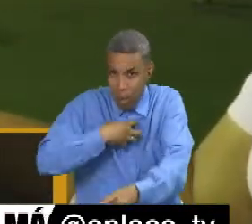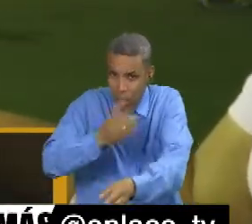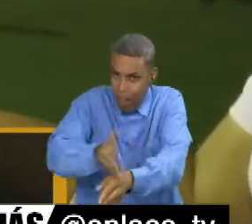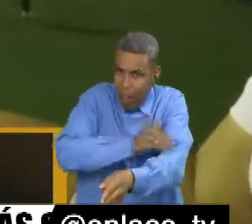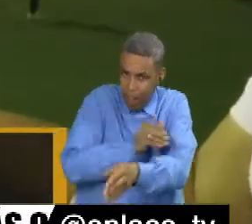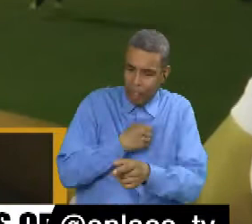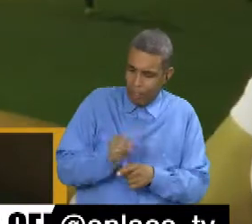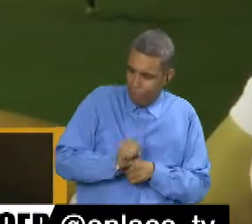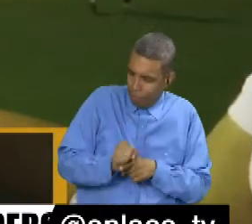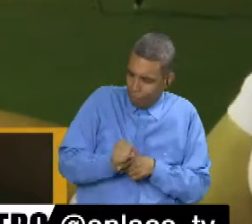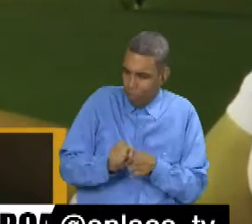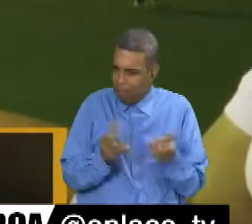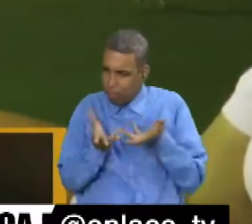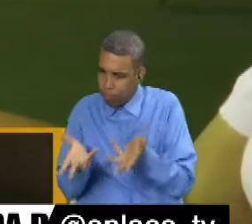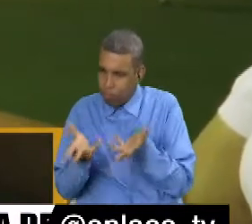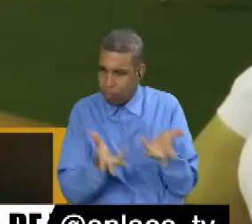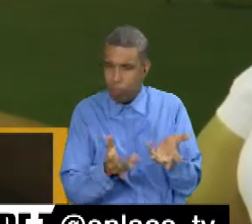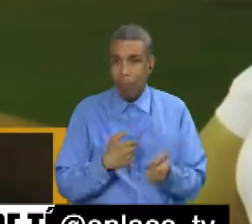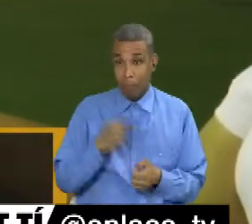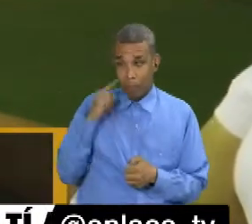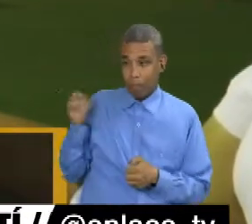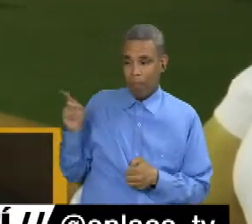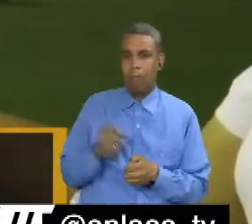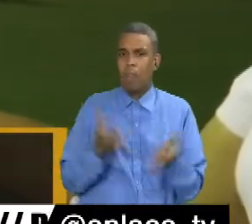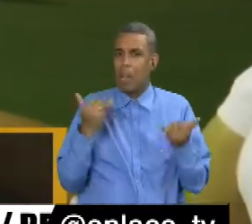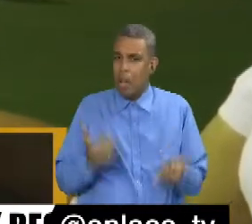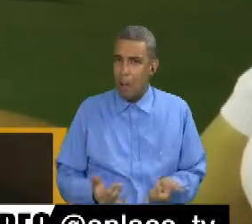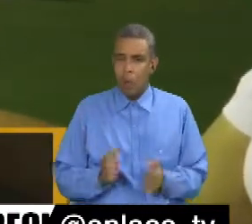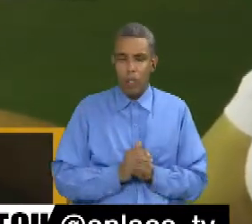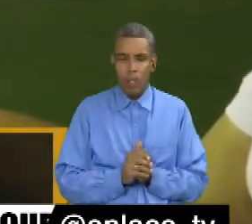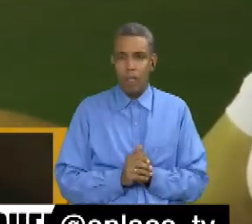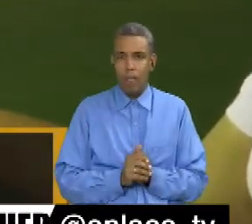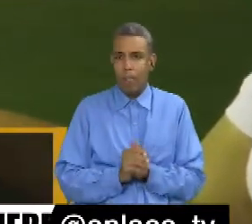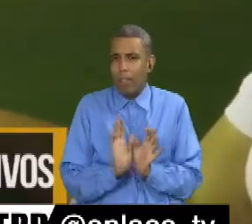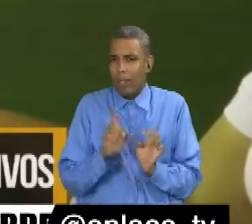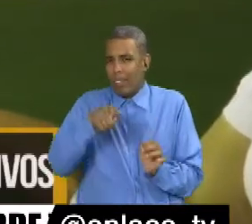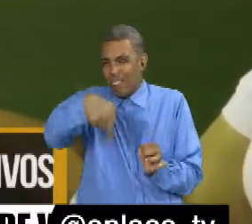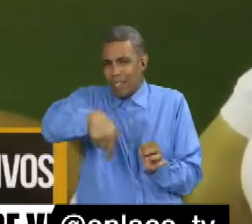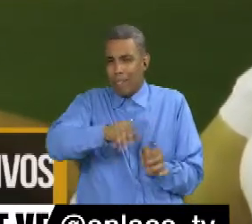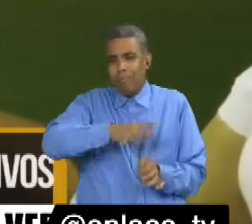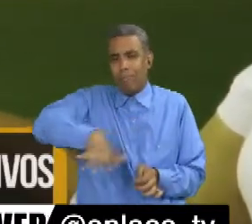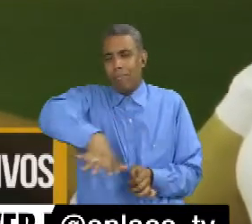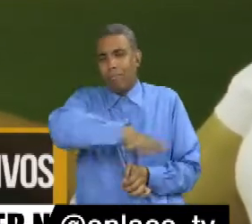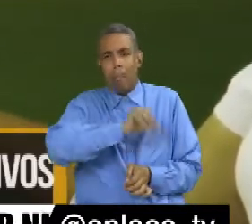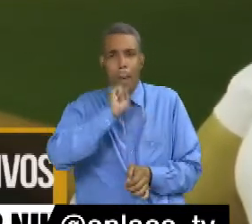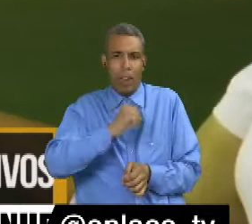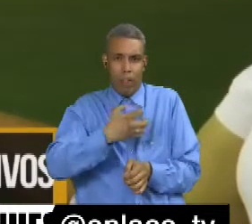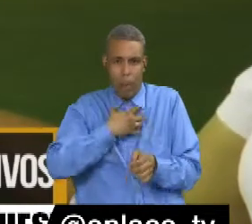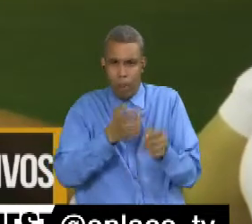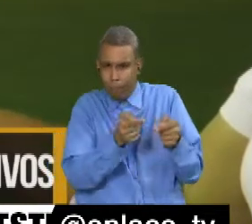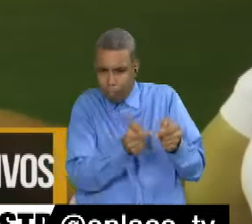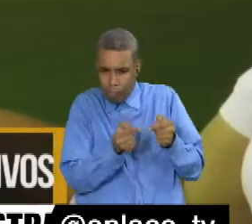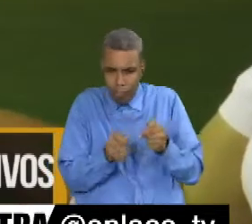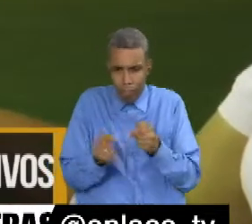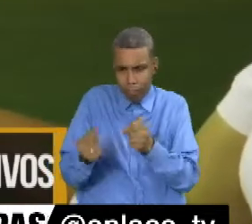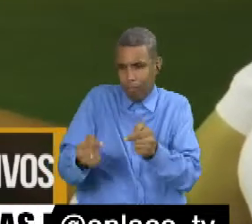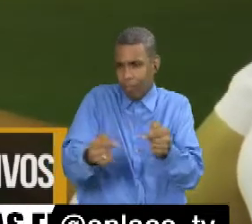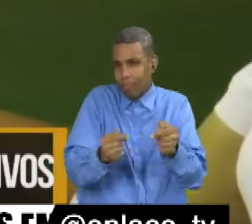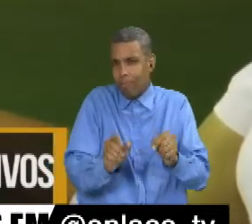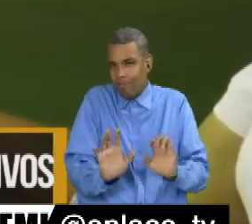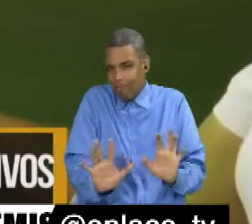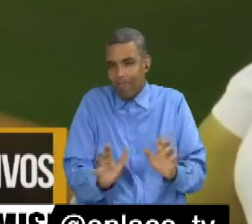que son los torneos municipales. Hasta el momento estamos realizando una buena participación y al igual